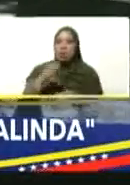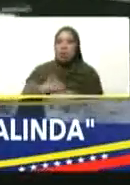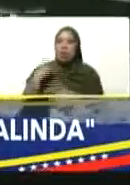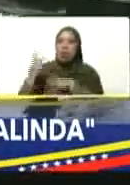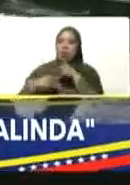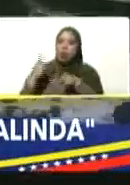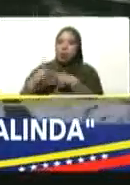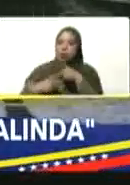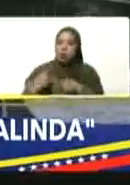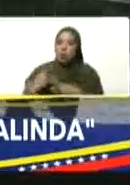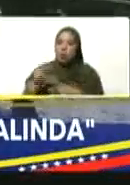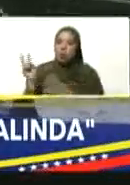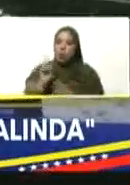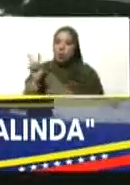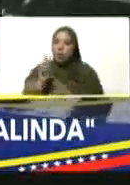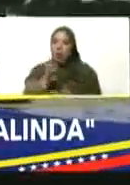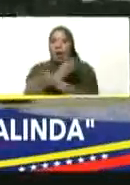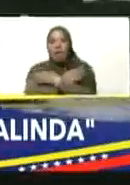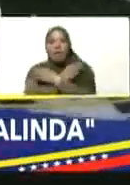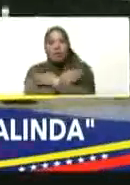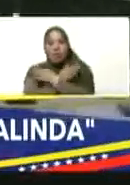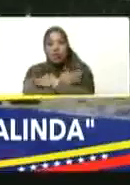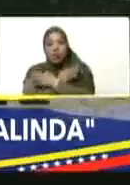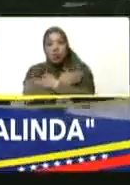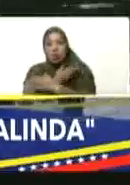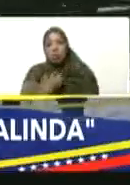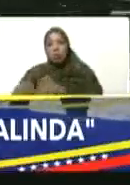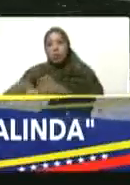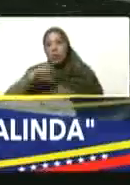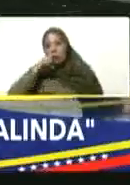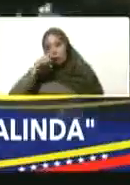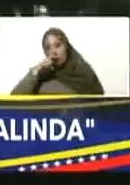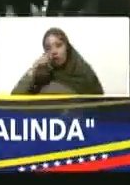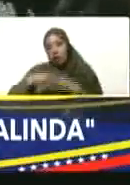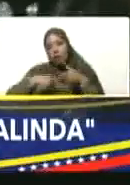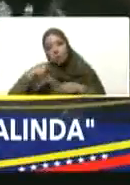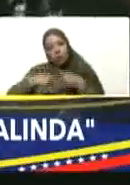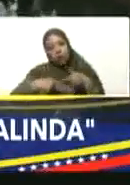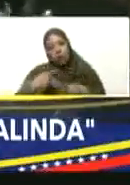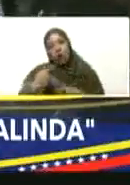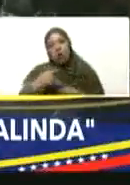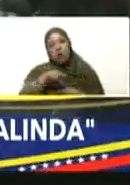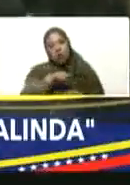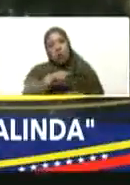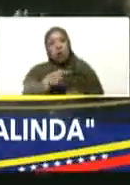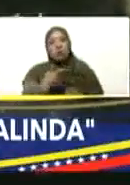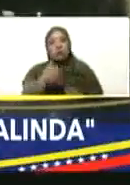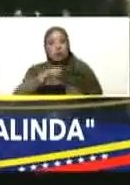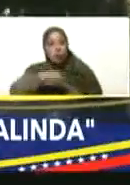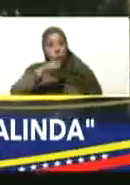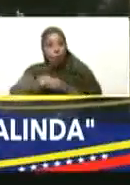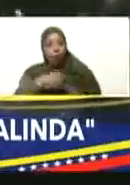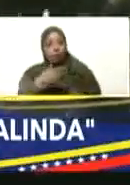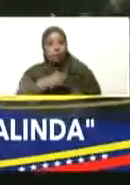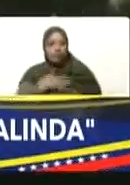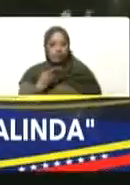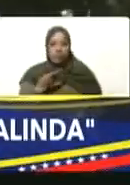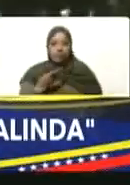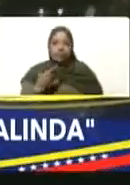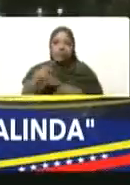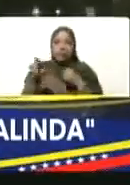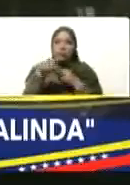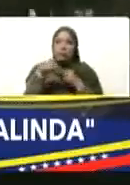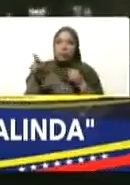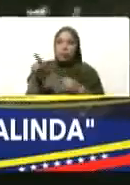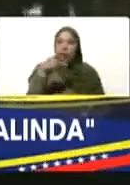que antemano lo felicito por llevar esta política en materia de producción. Hoy, aquí en la parroquia San